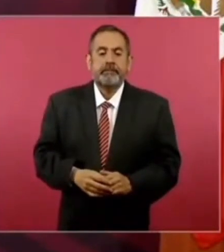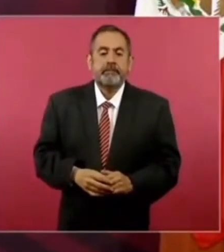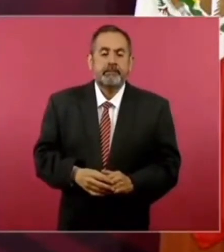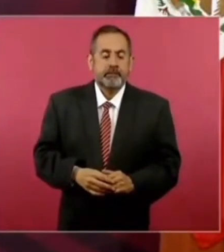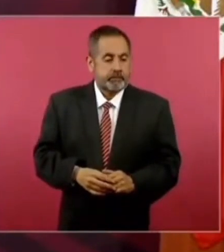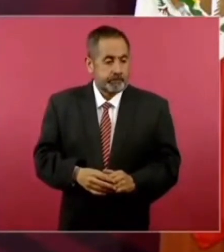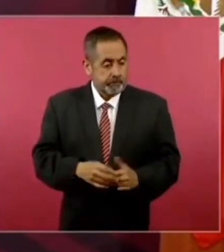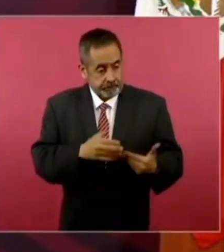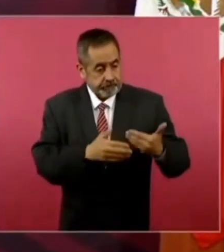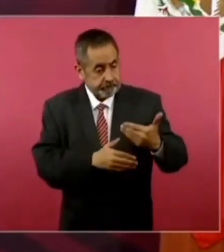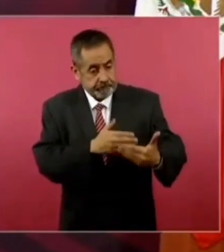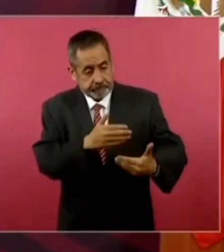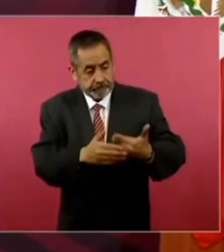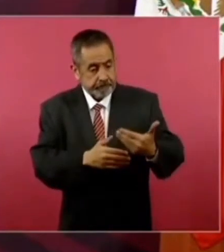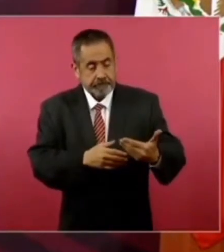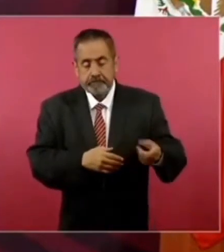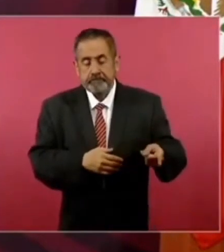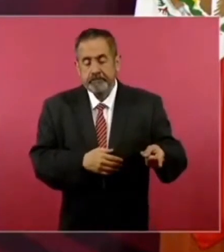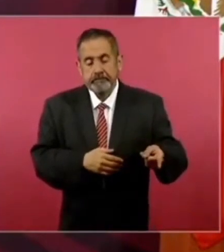avanzaron.